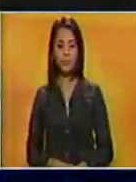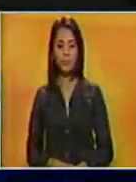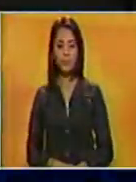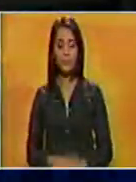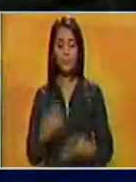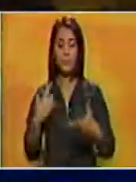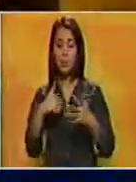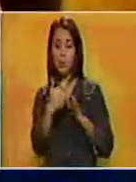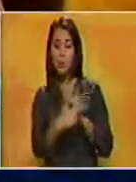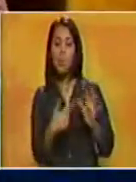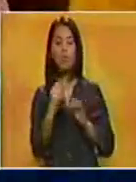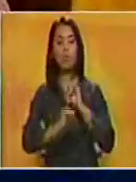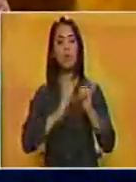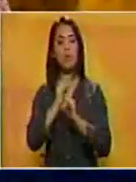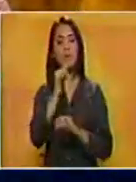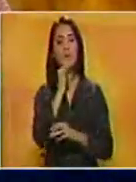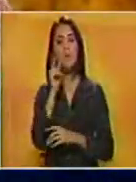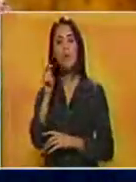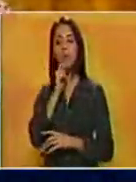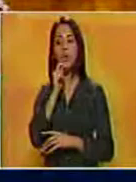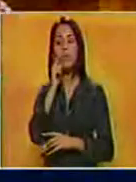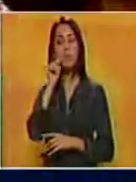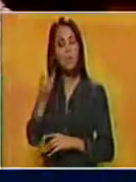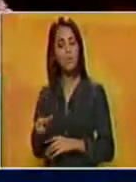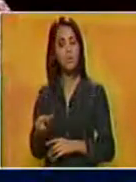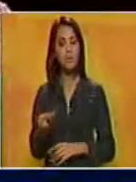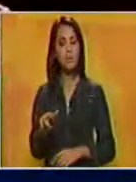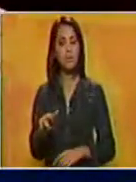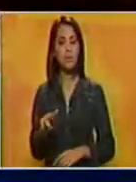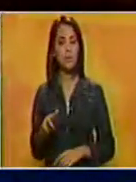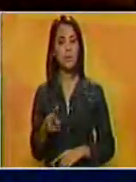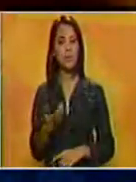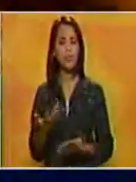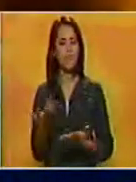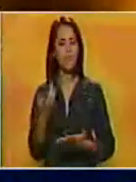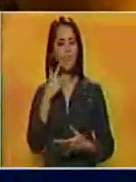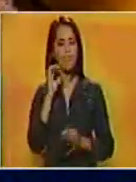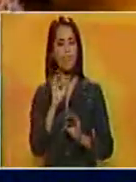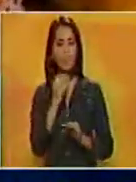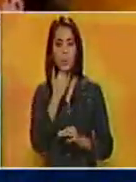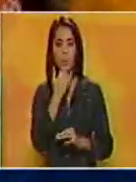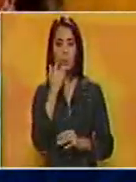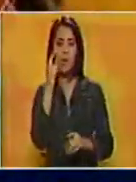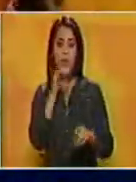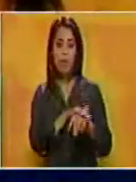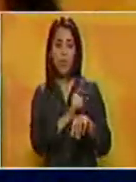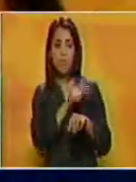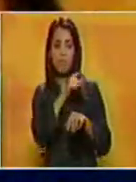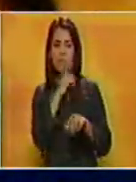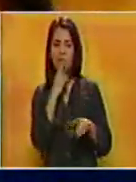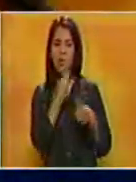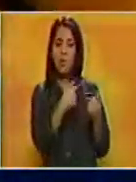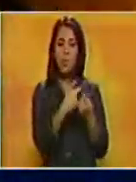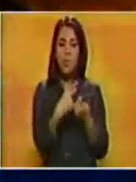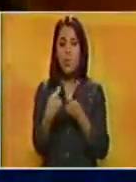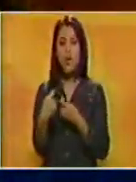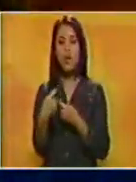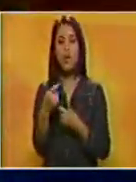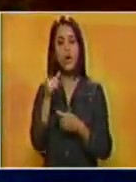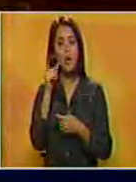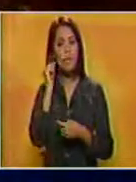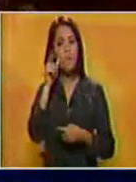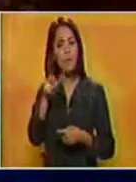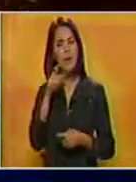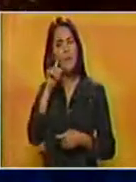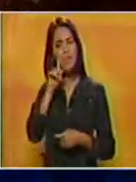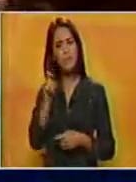Medios internacionales reseñaron que un periodista del sitio TMZ abordó al sujeto que recientemente fue señalado como el distribuidor de Demi y le preguntó acerca